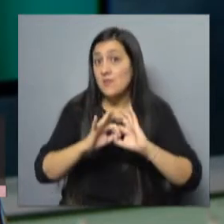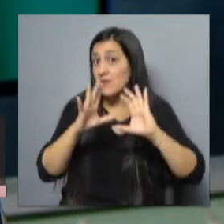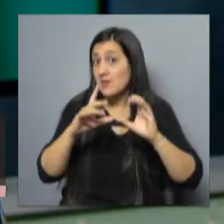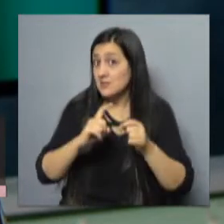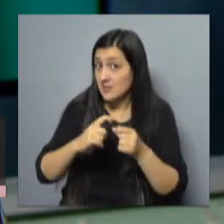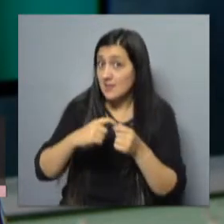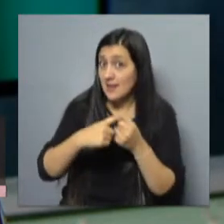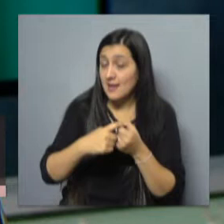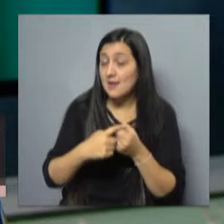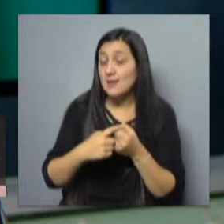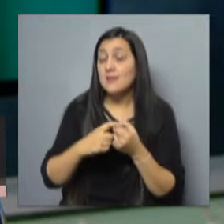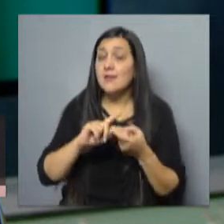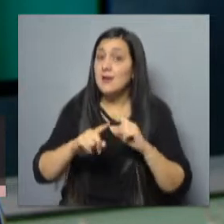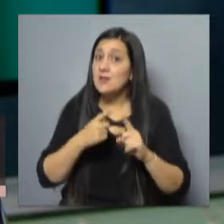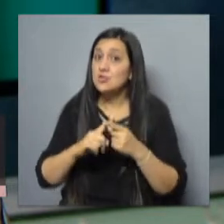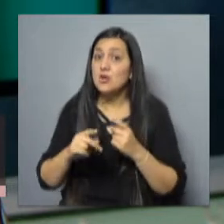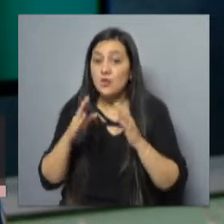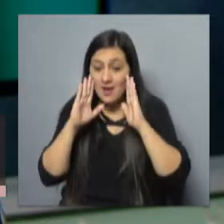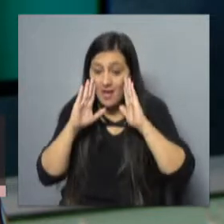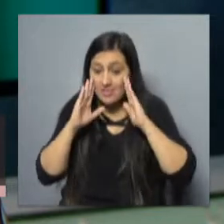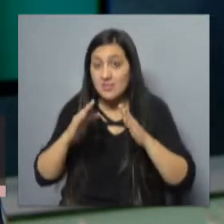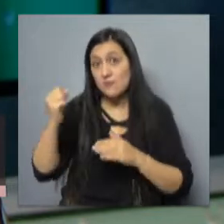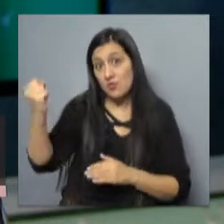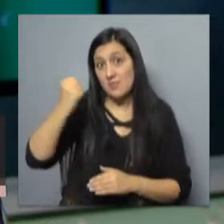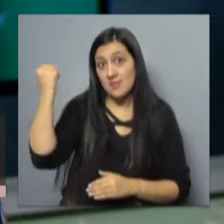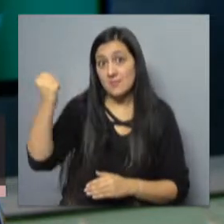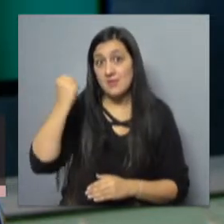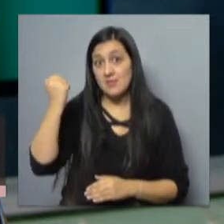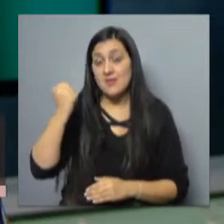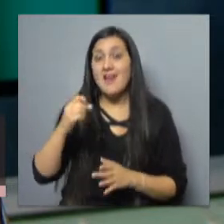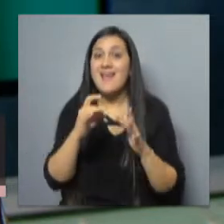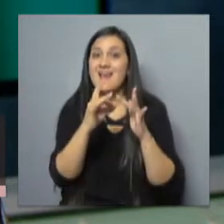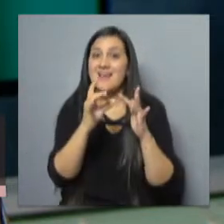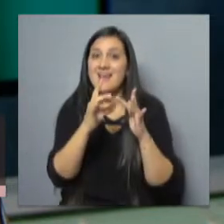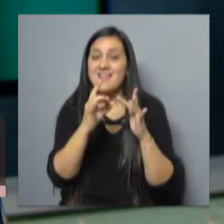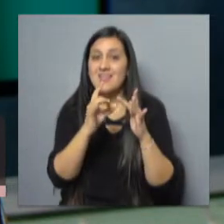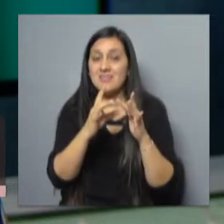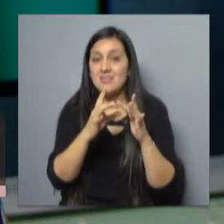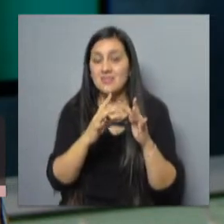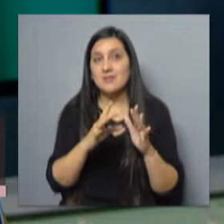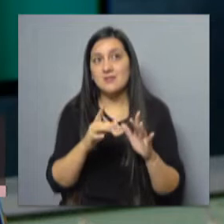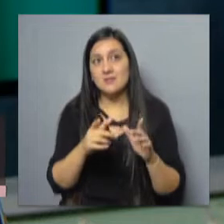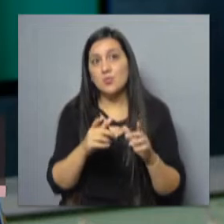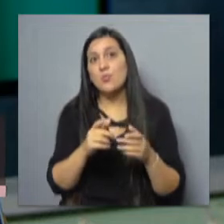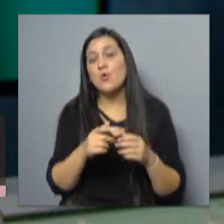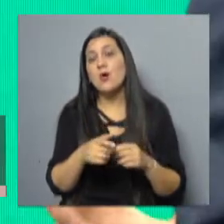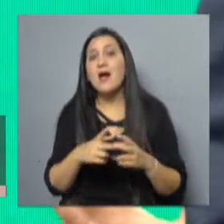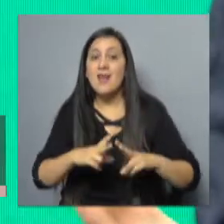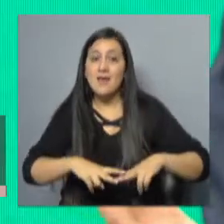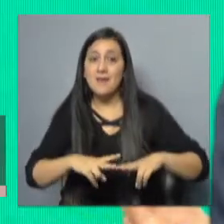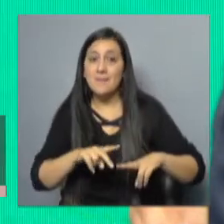sindical tiene que ver con atender fundamentalmente a la calidad la calidad quiero decir al cargo a la